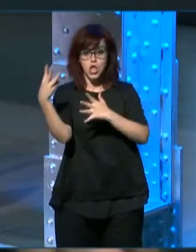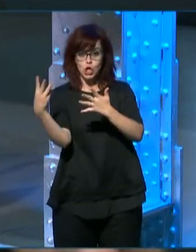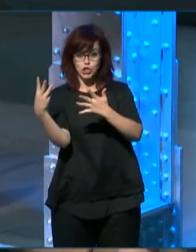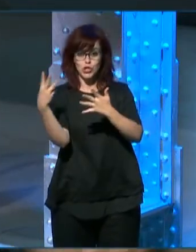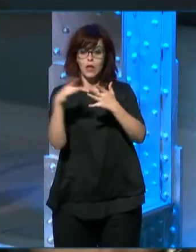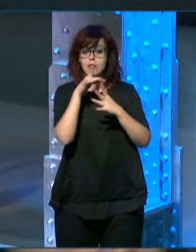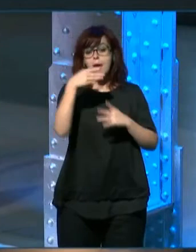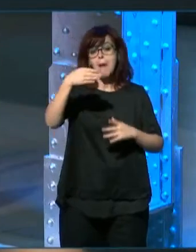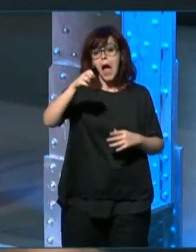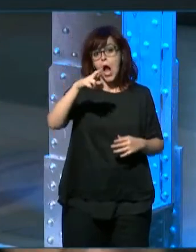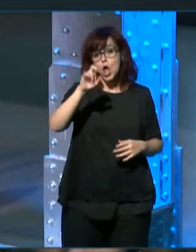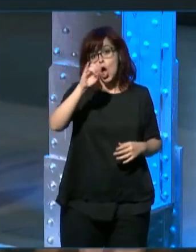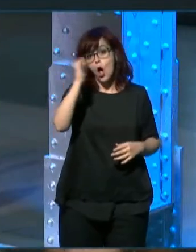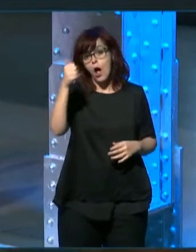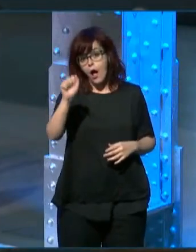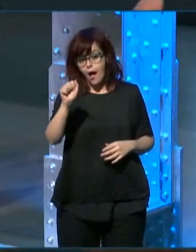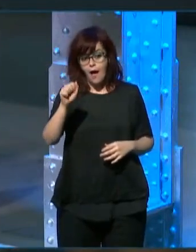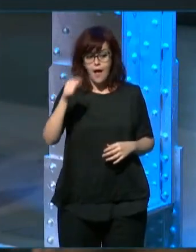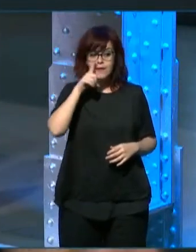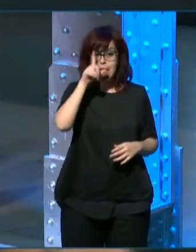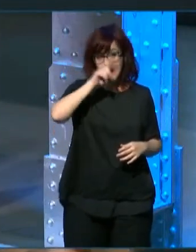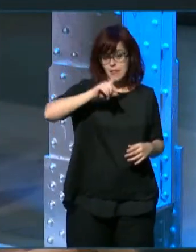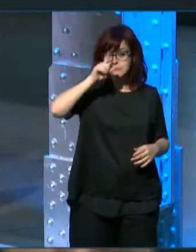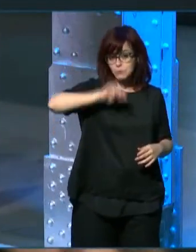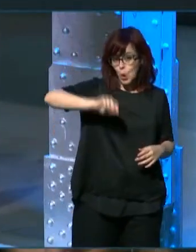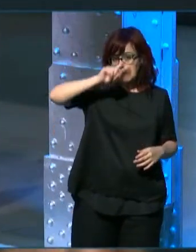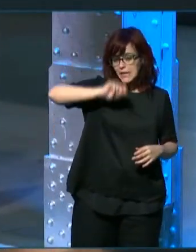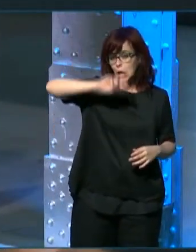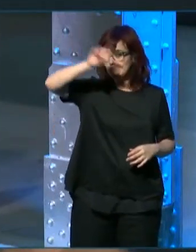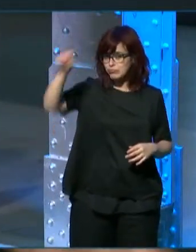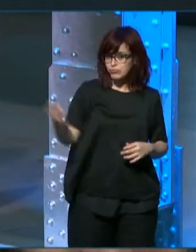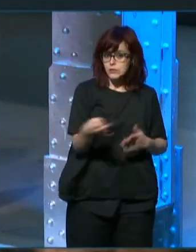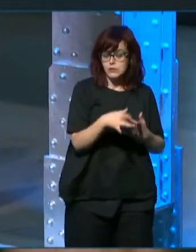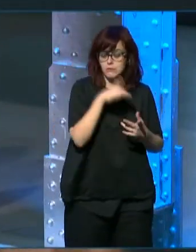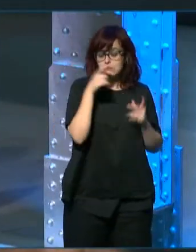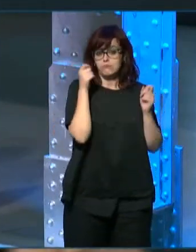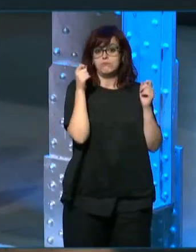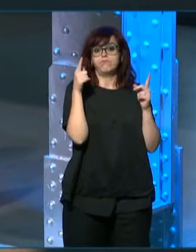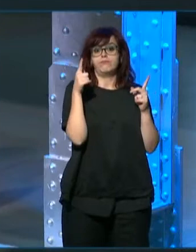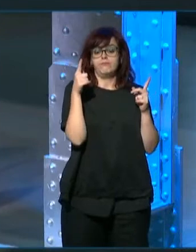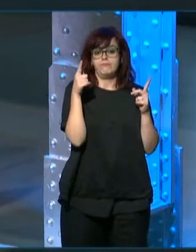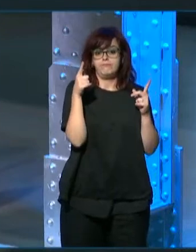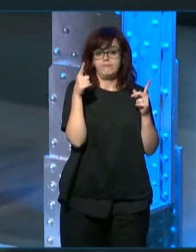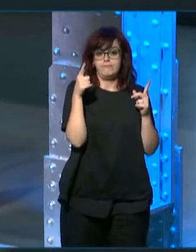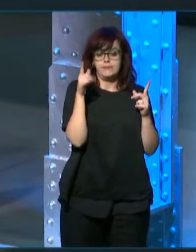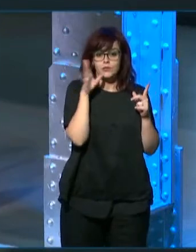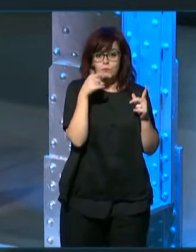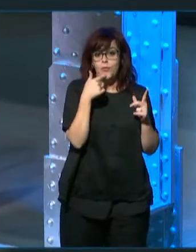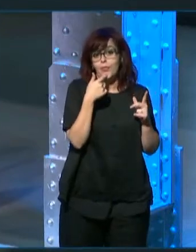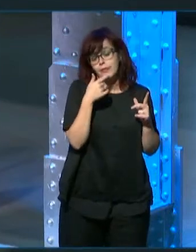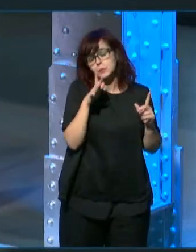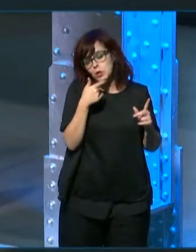no son guapos, y entonces aterrizas en tu tradición y eres escritor en español,